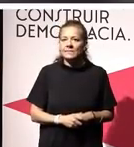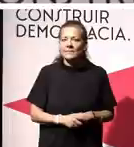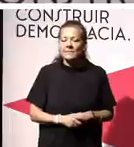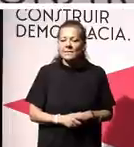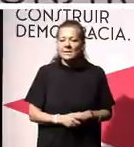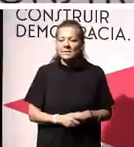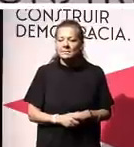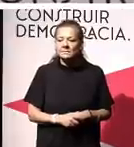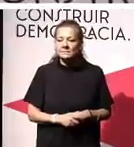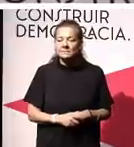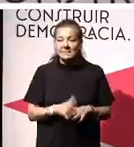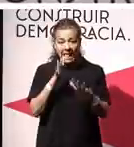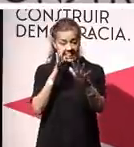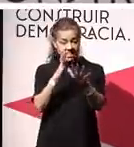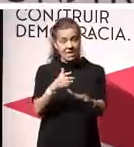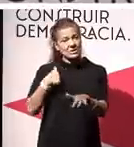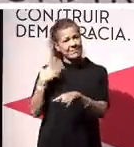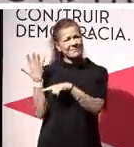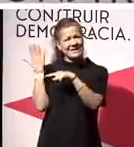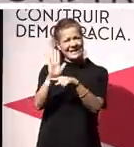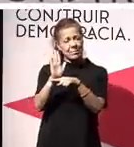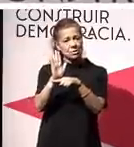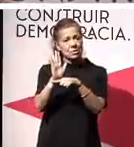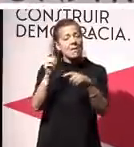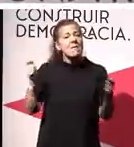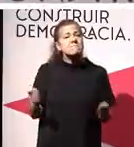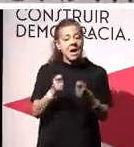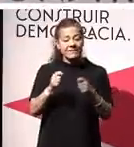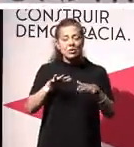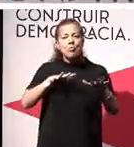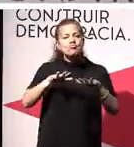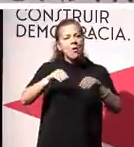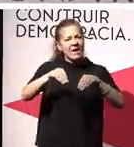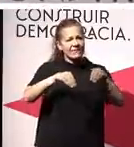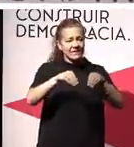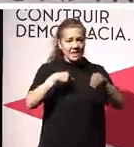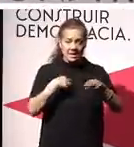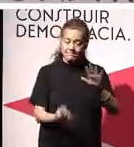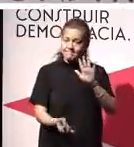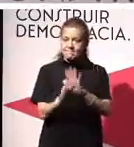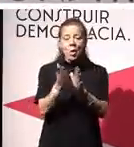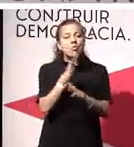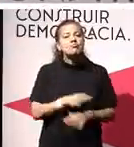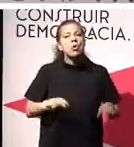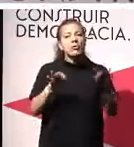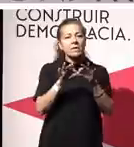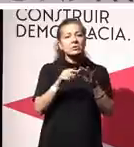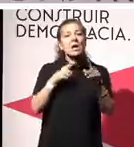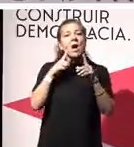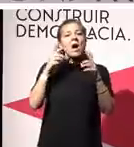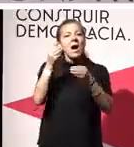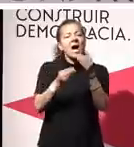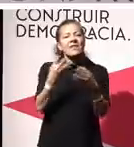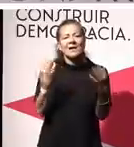Tres años después de aquello, presentamos el manifiesto Mover Ficha, que dio origen a Podemos, con el objetivo de construir